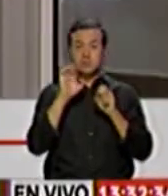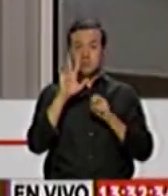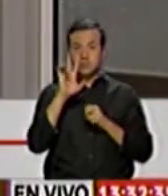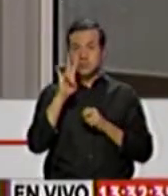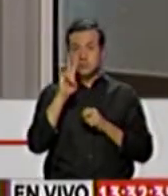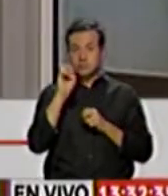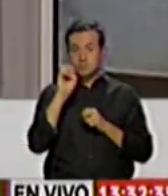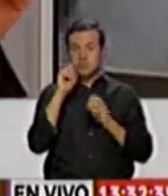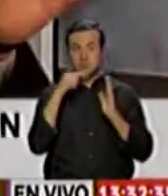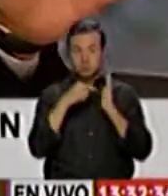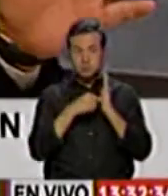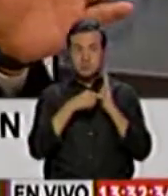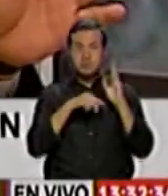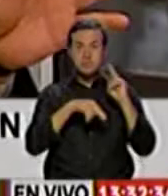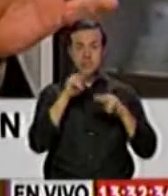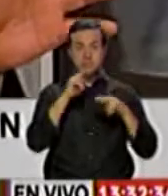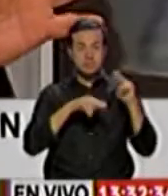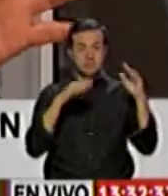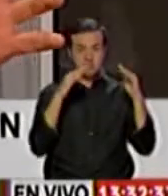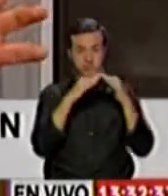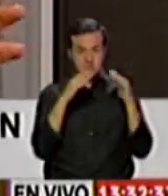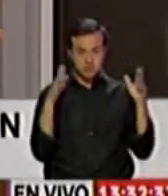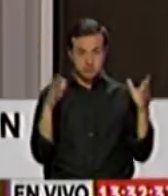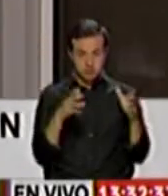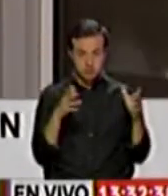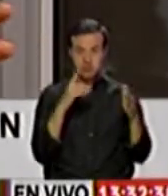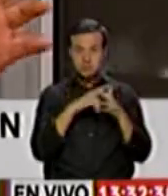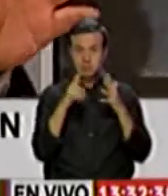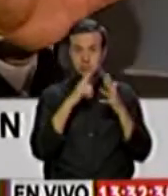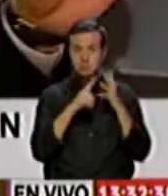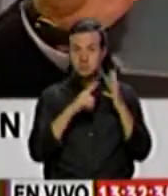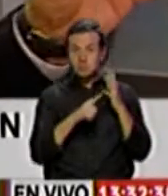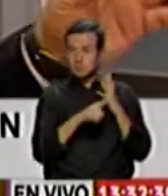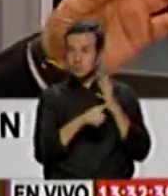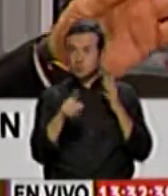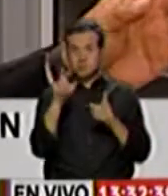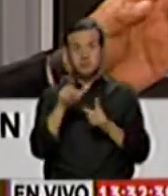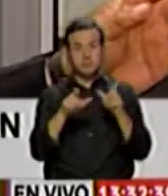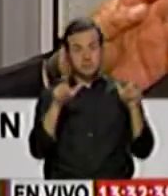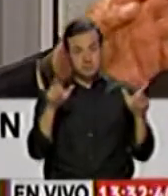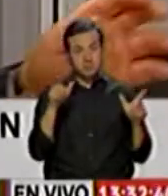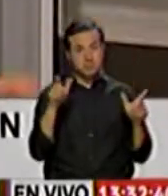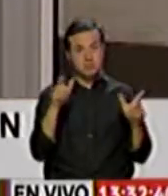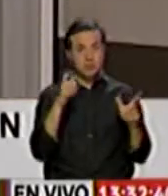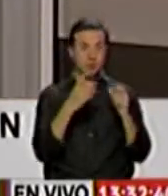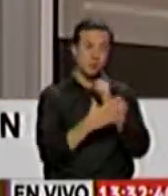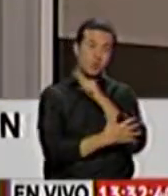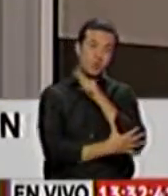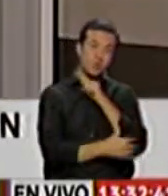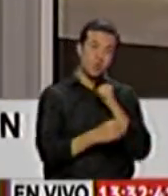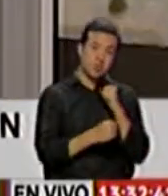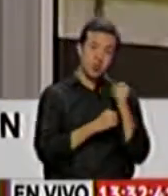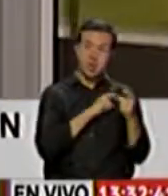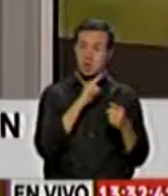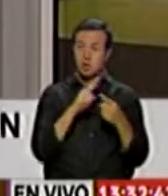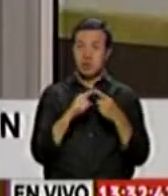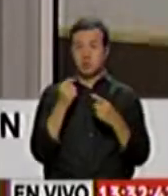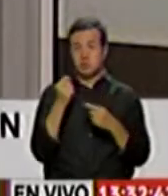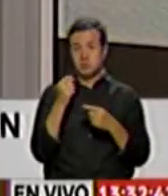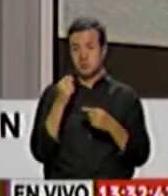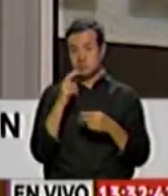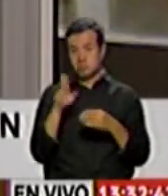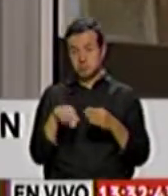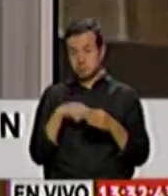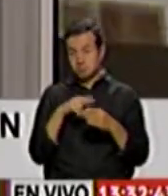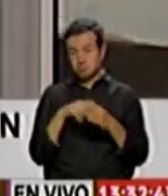de interés social. Ajá. Lo que significa que los diferentes segmentos van a potenciar hasta de extrema pobreza hasta una clase moderada,